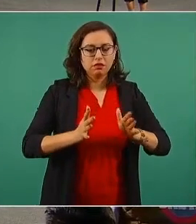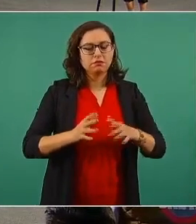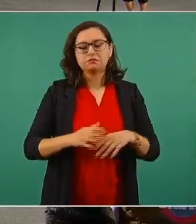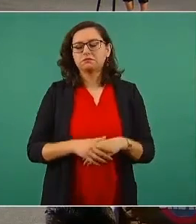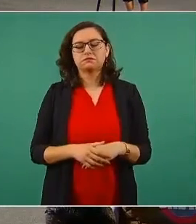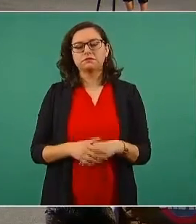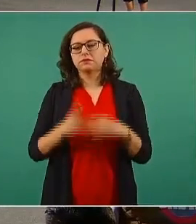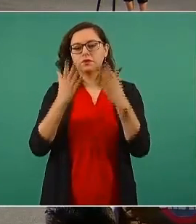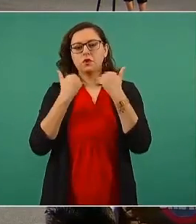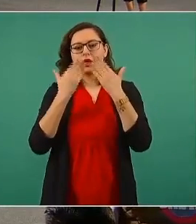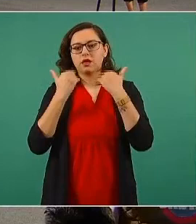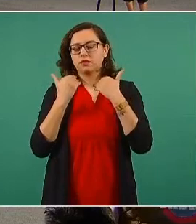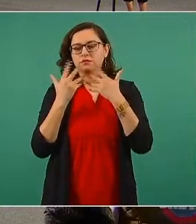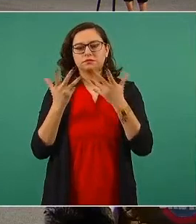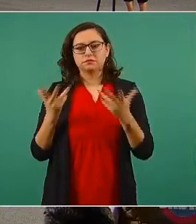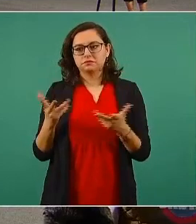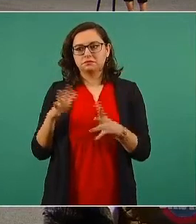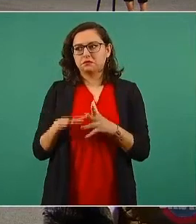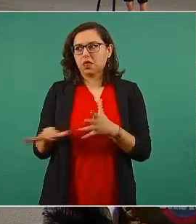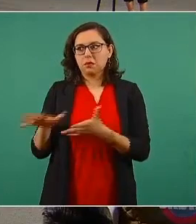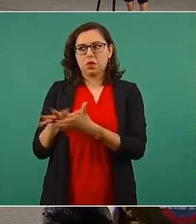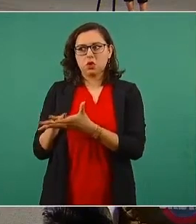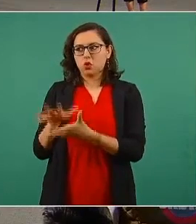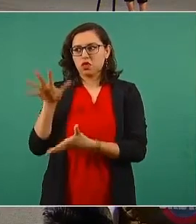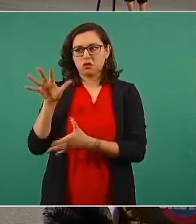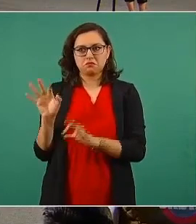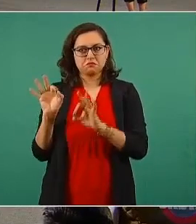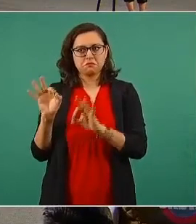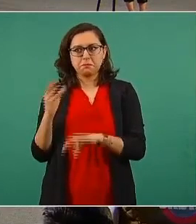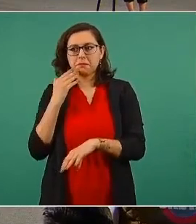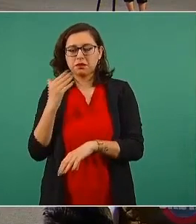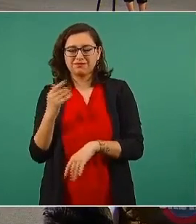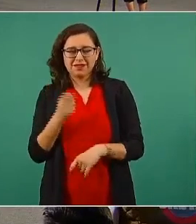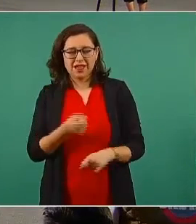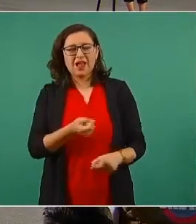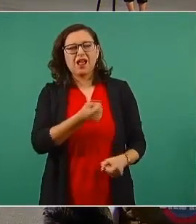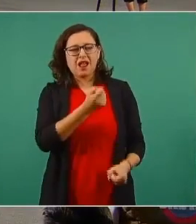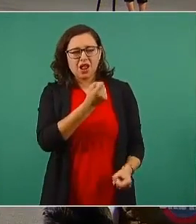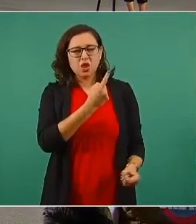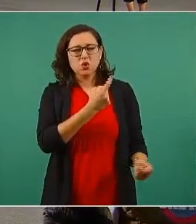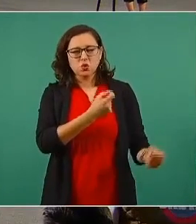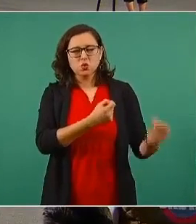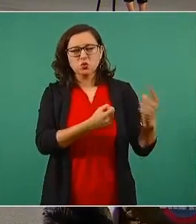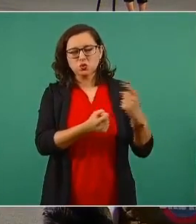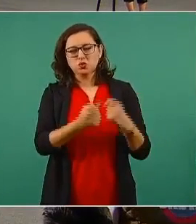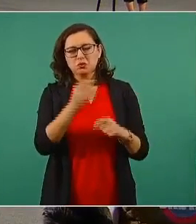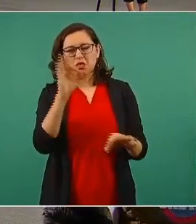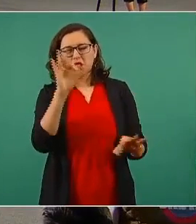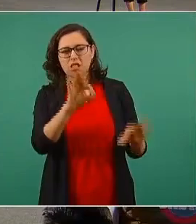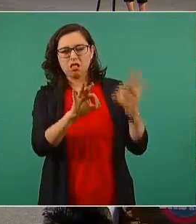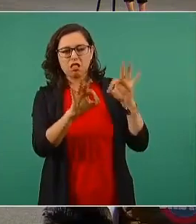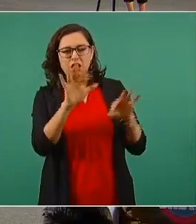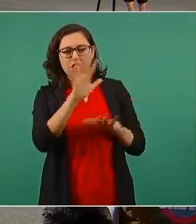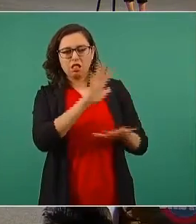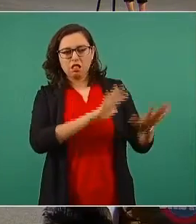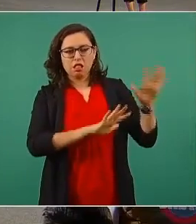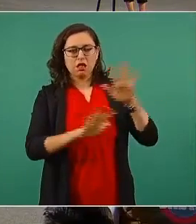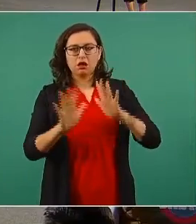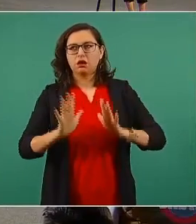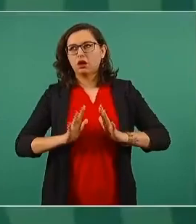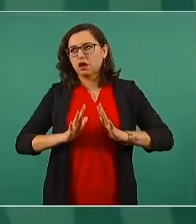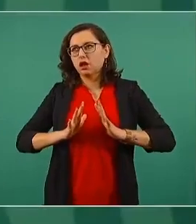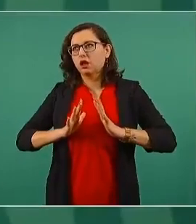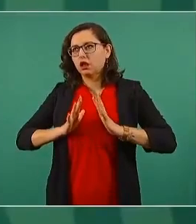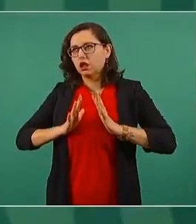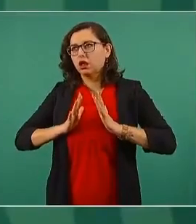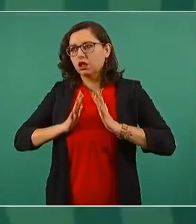Son pocos los que todavía son susceptibles de manipulación. La mayoría